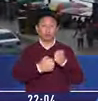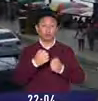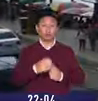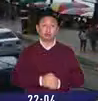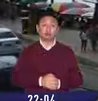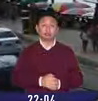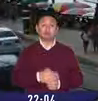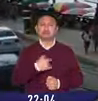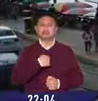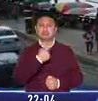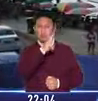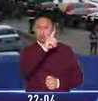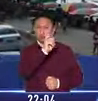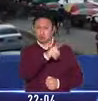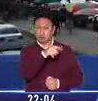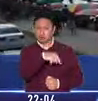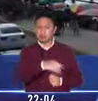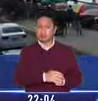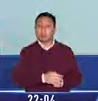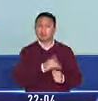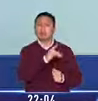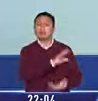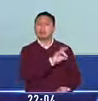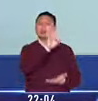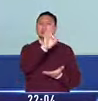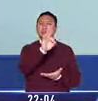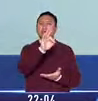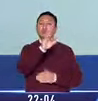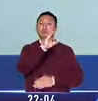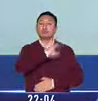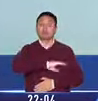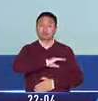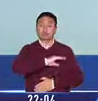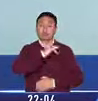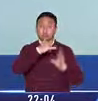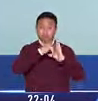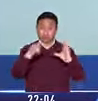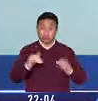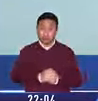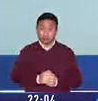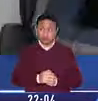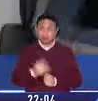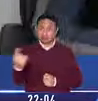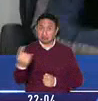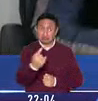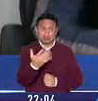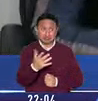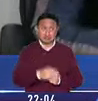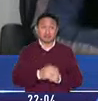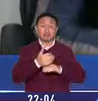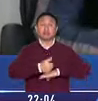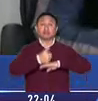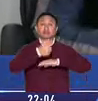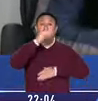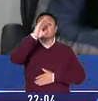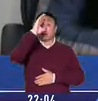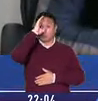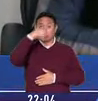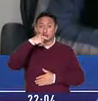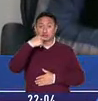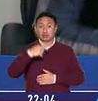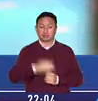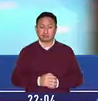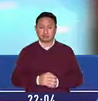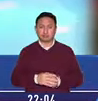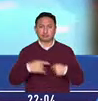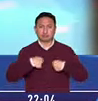Quisimos obtener una versión de algún representante del municipio de Salinas, pero no fue posible. El comandante de la policía manifiesta que a